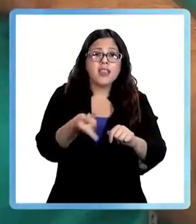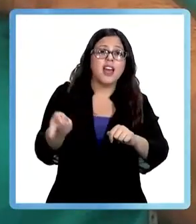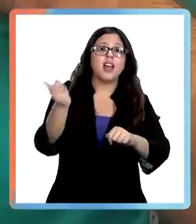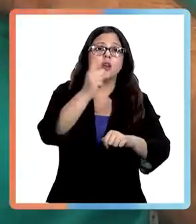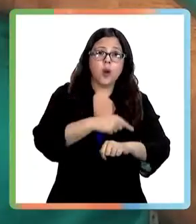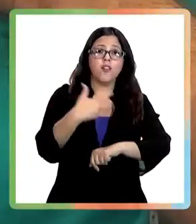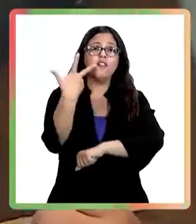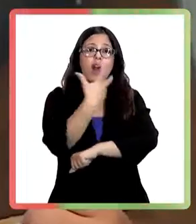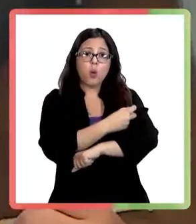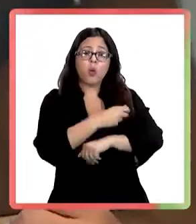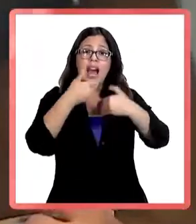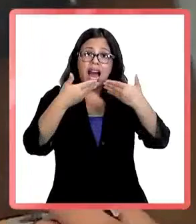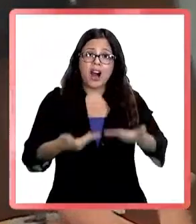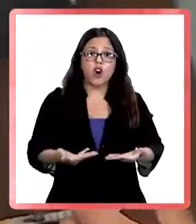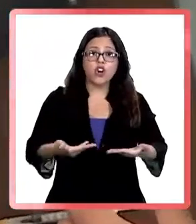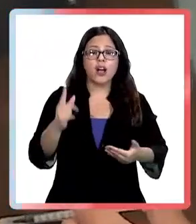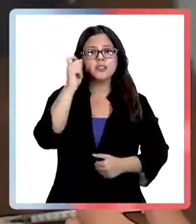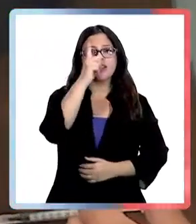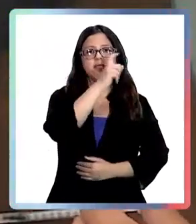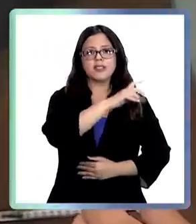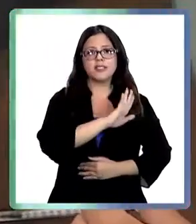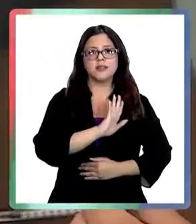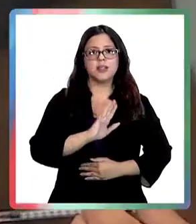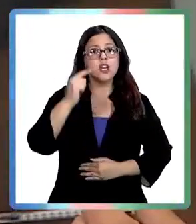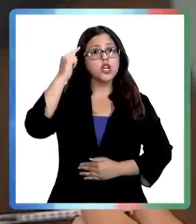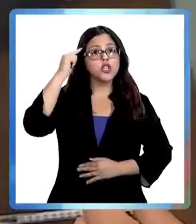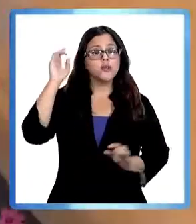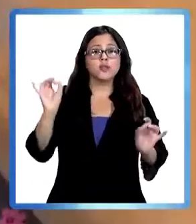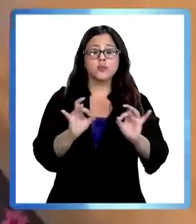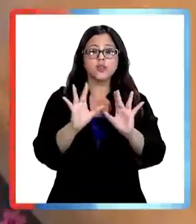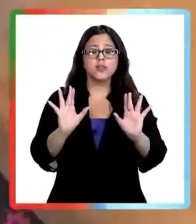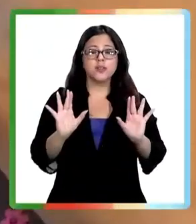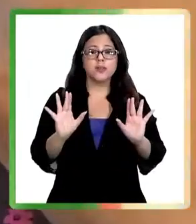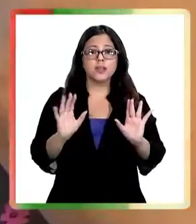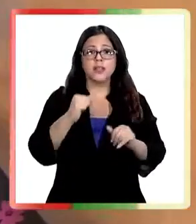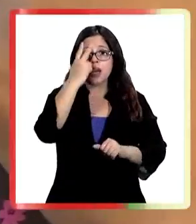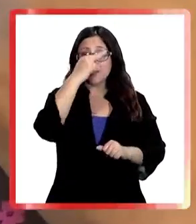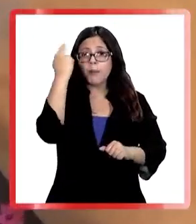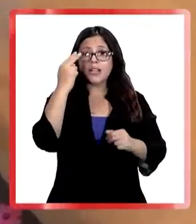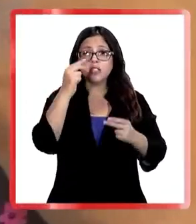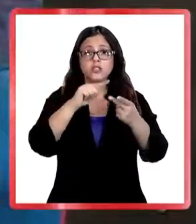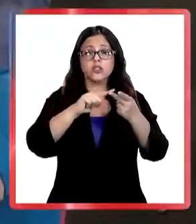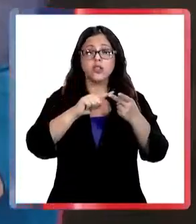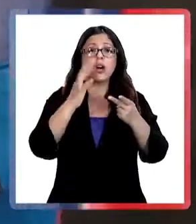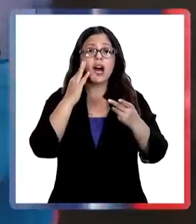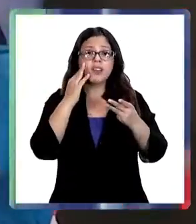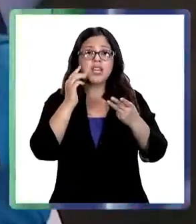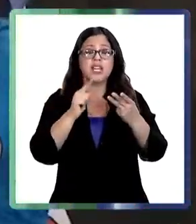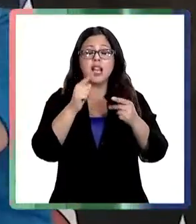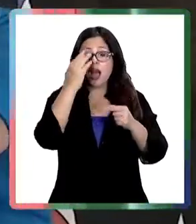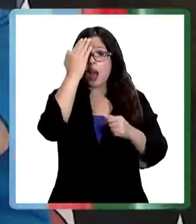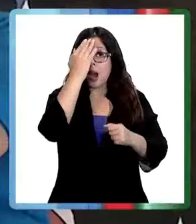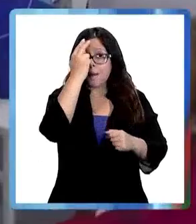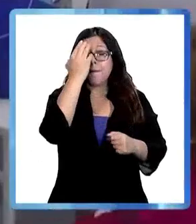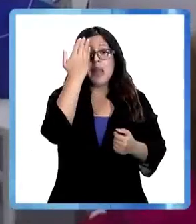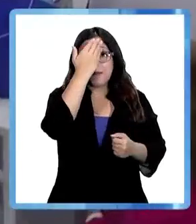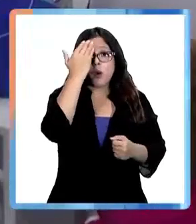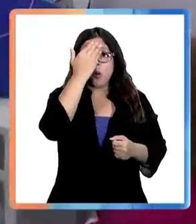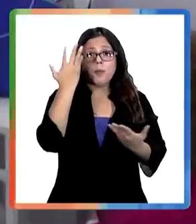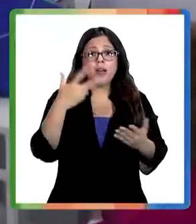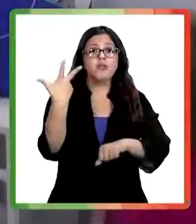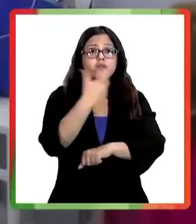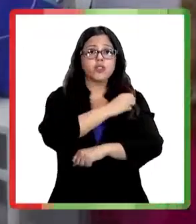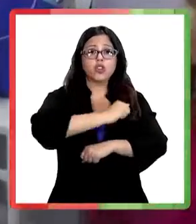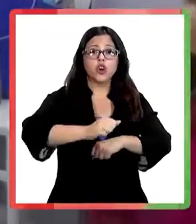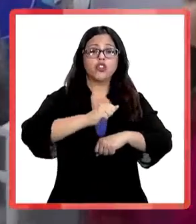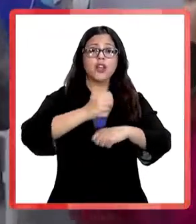nueva revacunación ahora ya es difícil. Yo creo que probablemente en marzo, abril tenemos que estar muy preocupados de